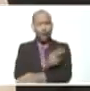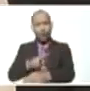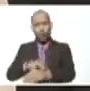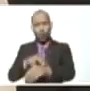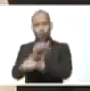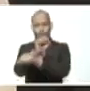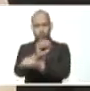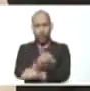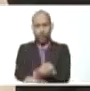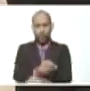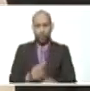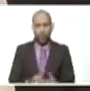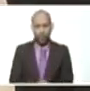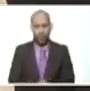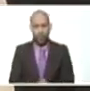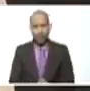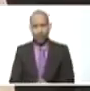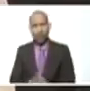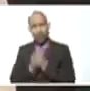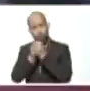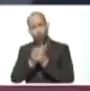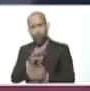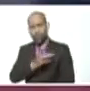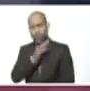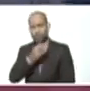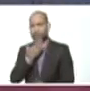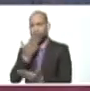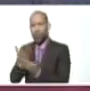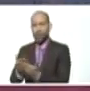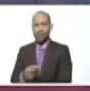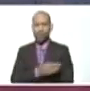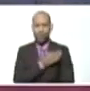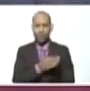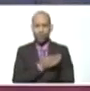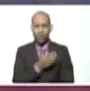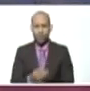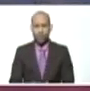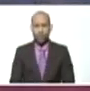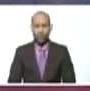José Gregorio, roguemos al Señor.